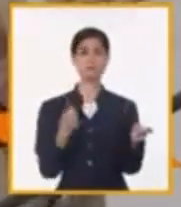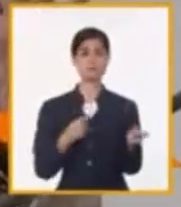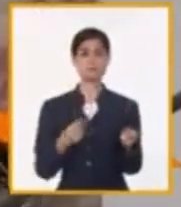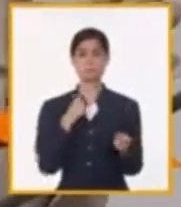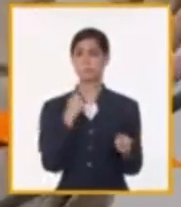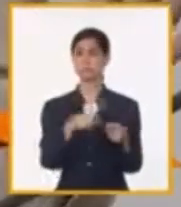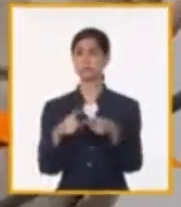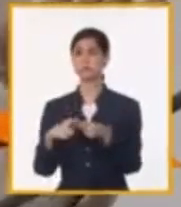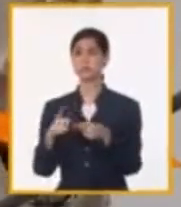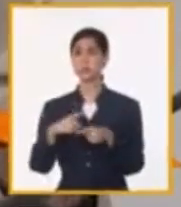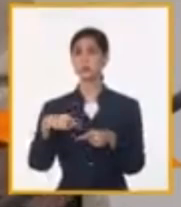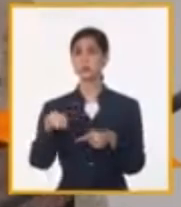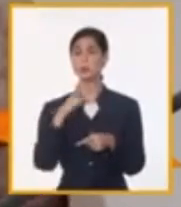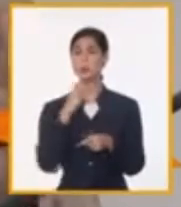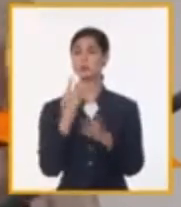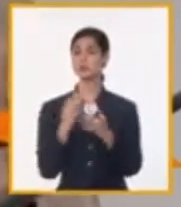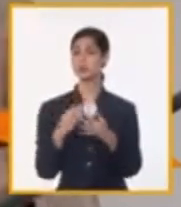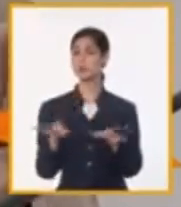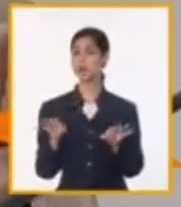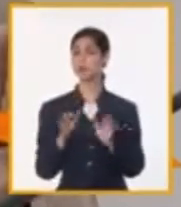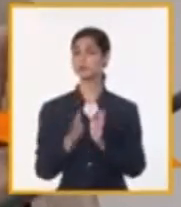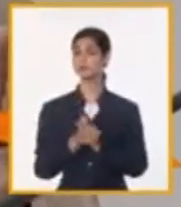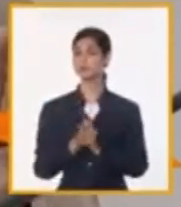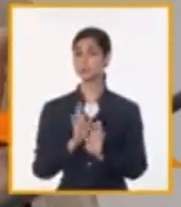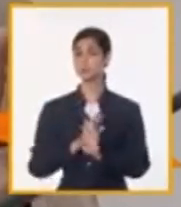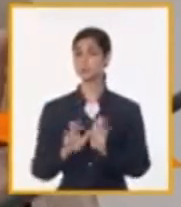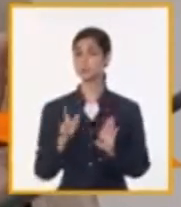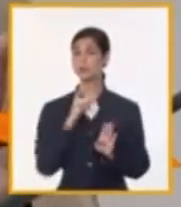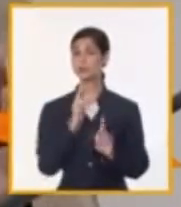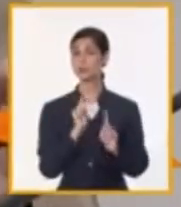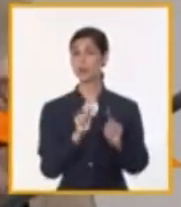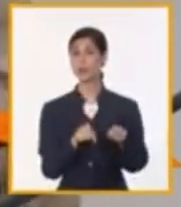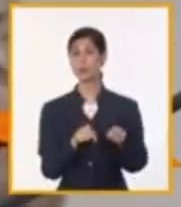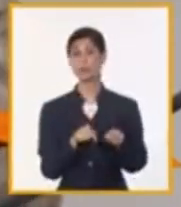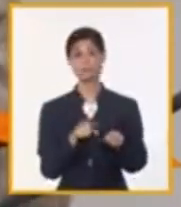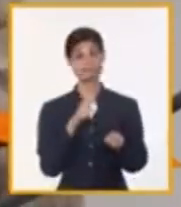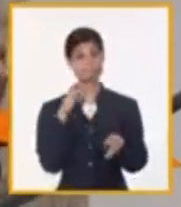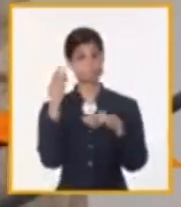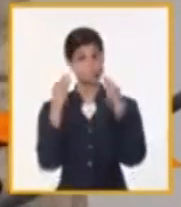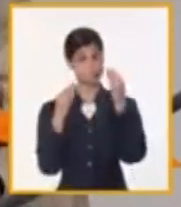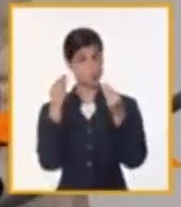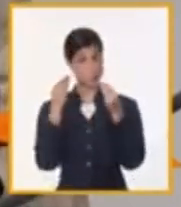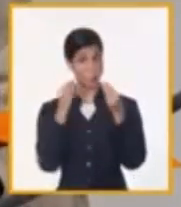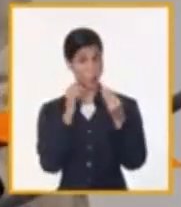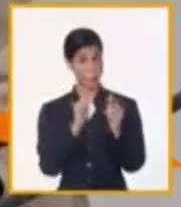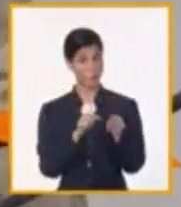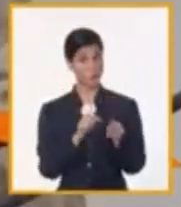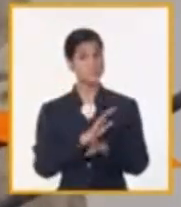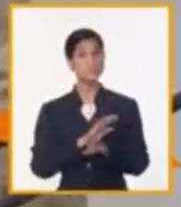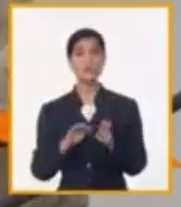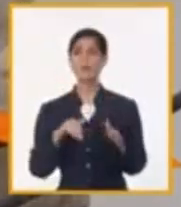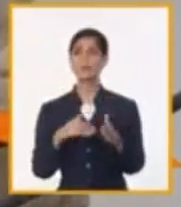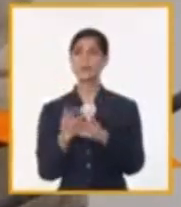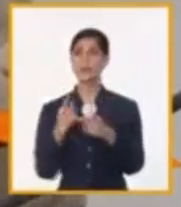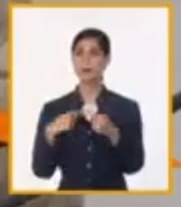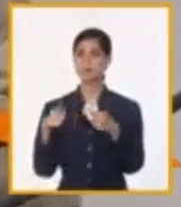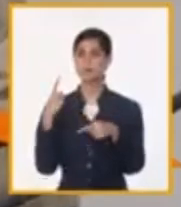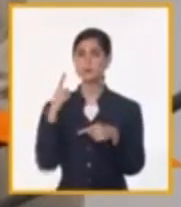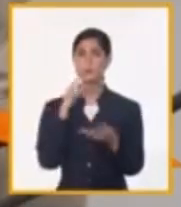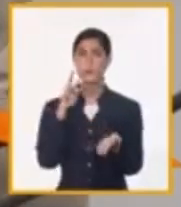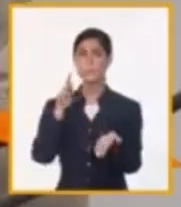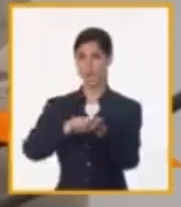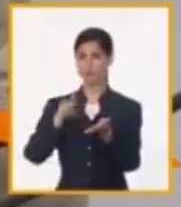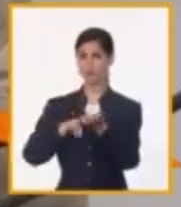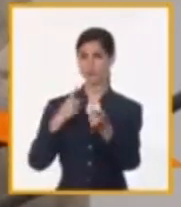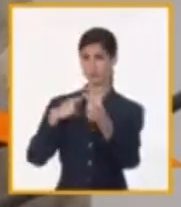eh impávido No pasa nada ocurre que lo del otro día lo del martes pasado o sea no